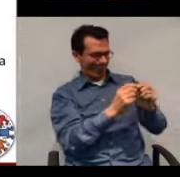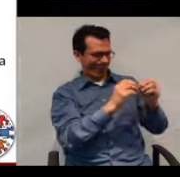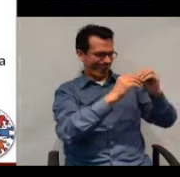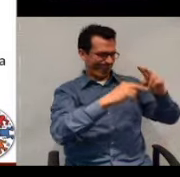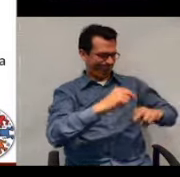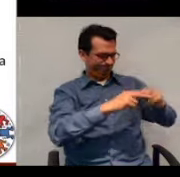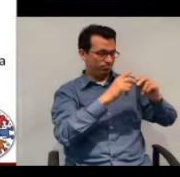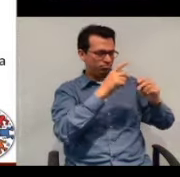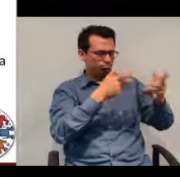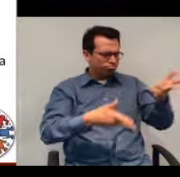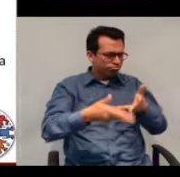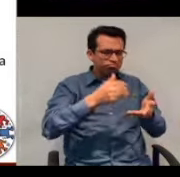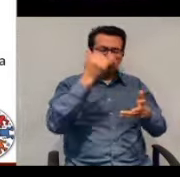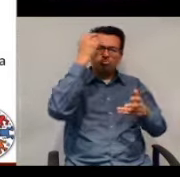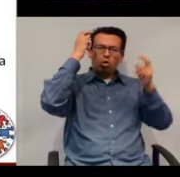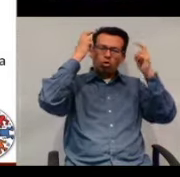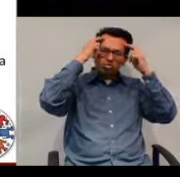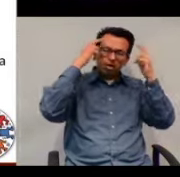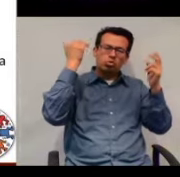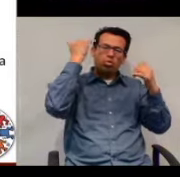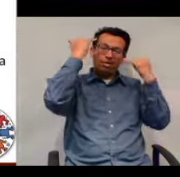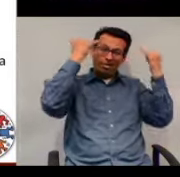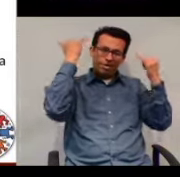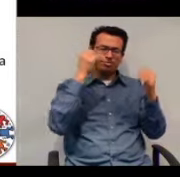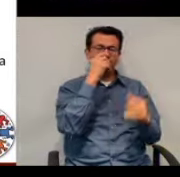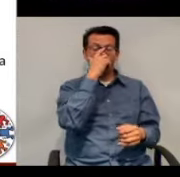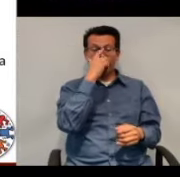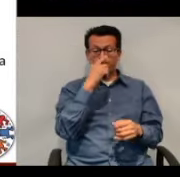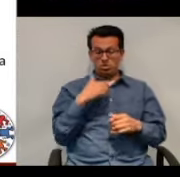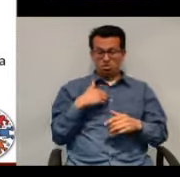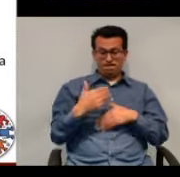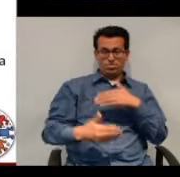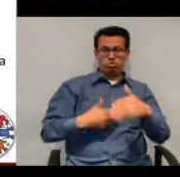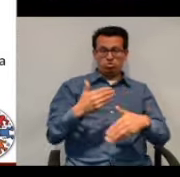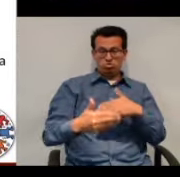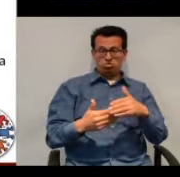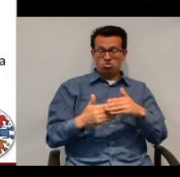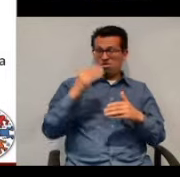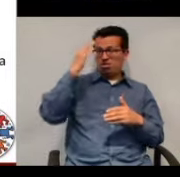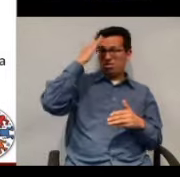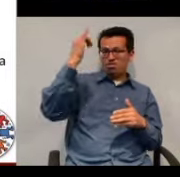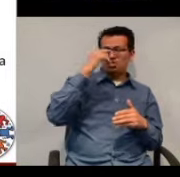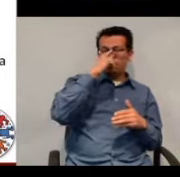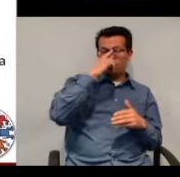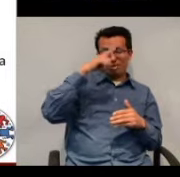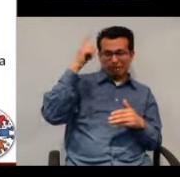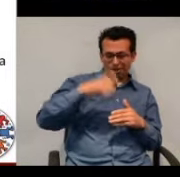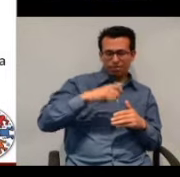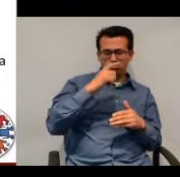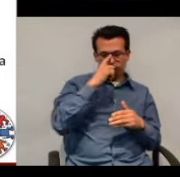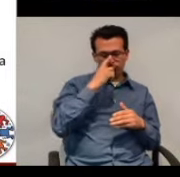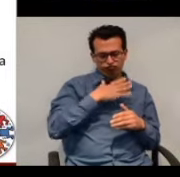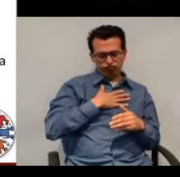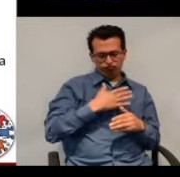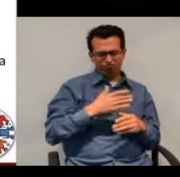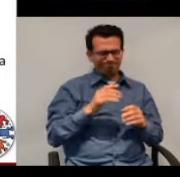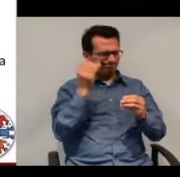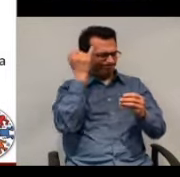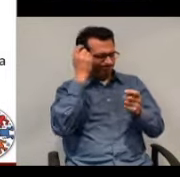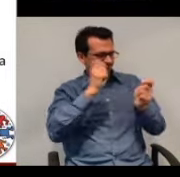intercambio de ideas y conocimientos. Los procesos académicos deben promover las ideas en torno a lo